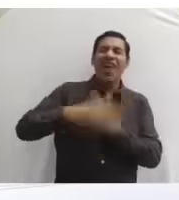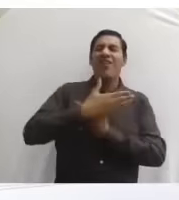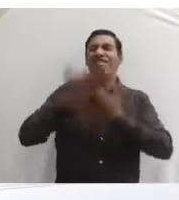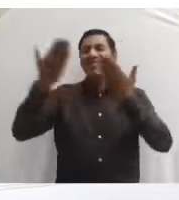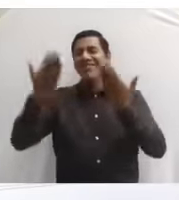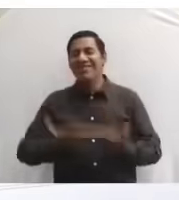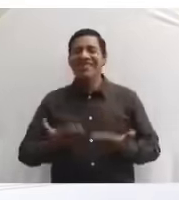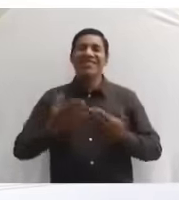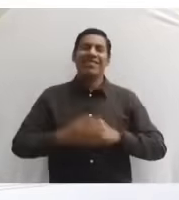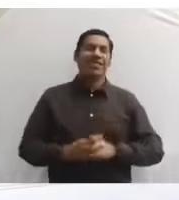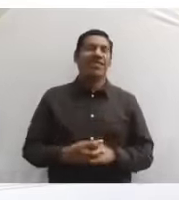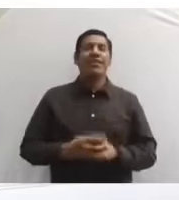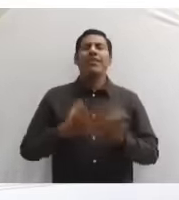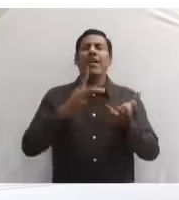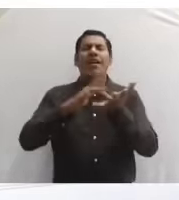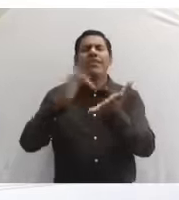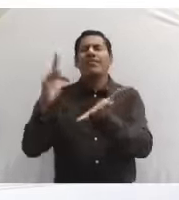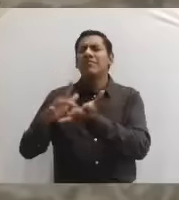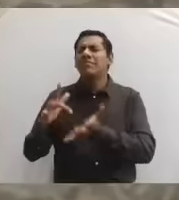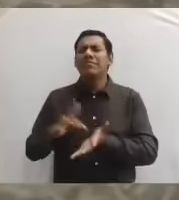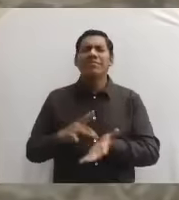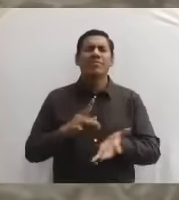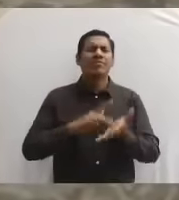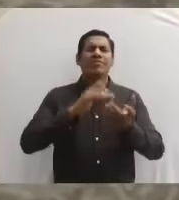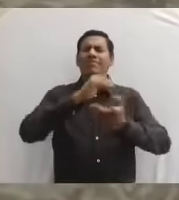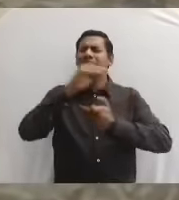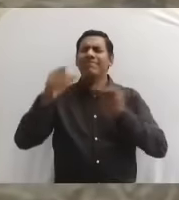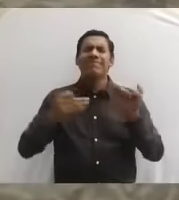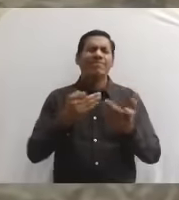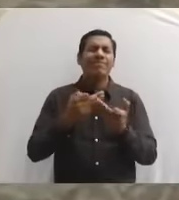Muchas gracias a todos, a todas.